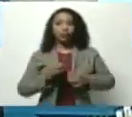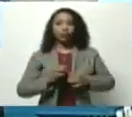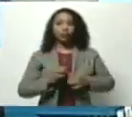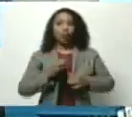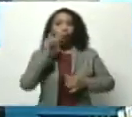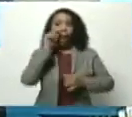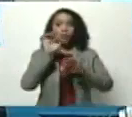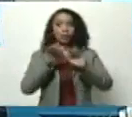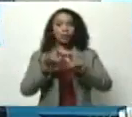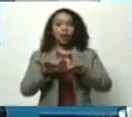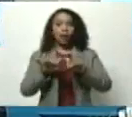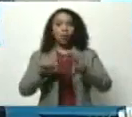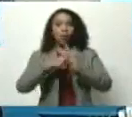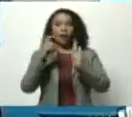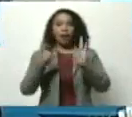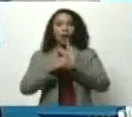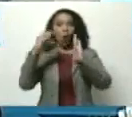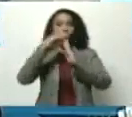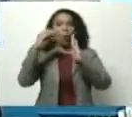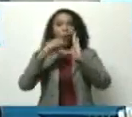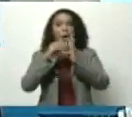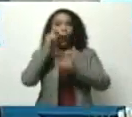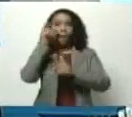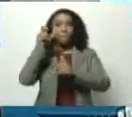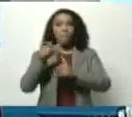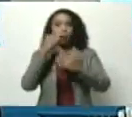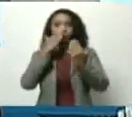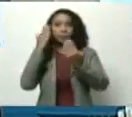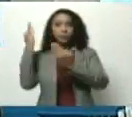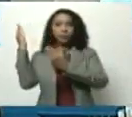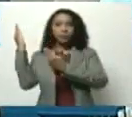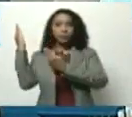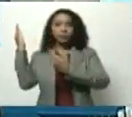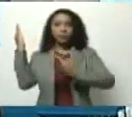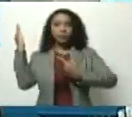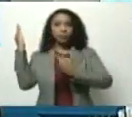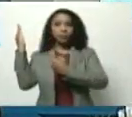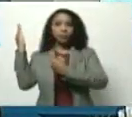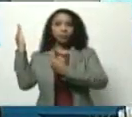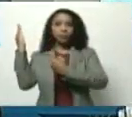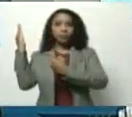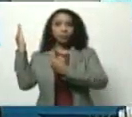secretario general de la opep a su excelencia barquín